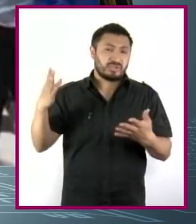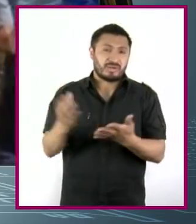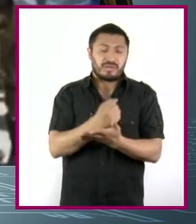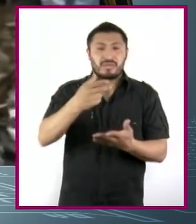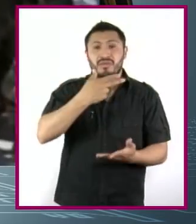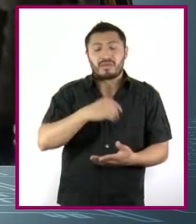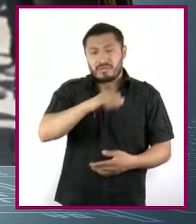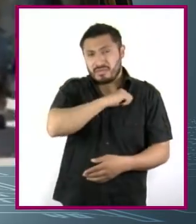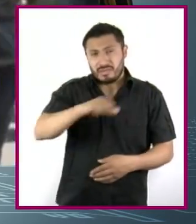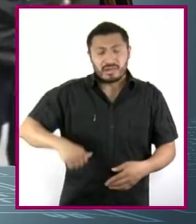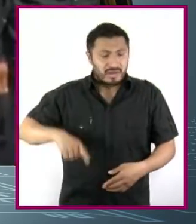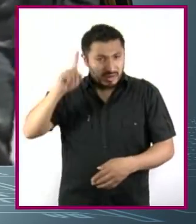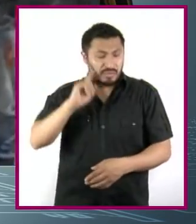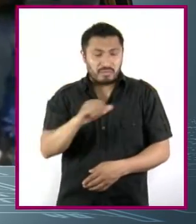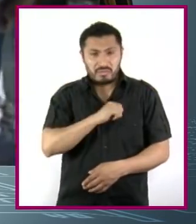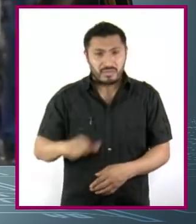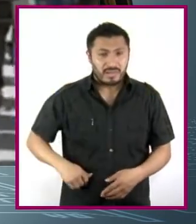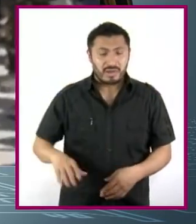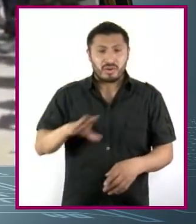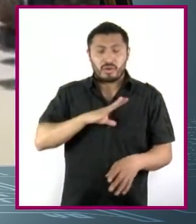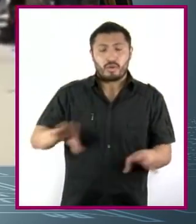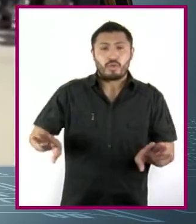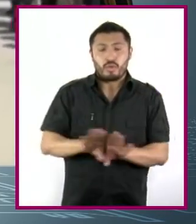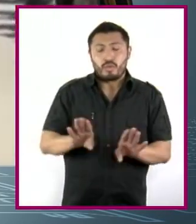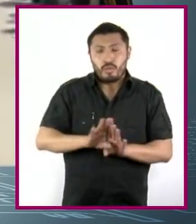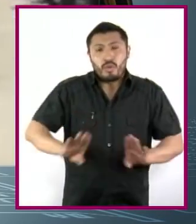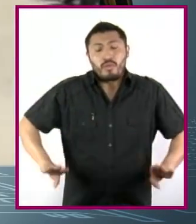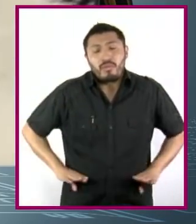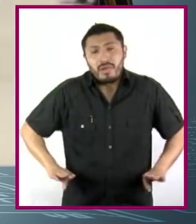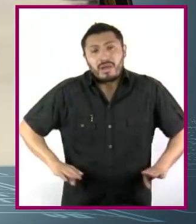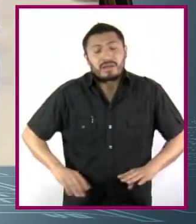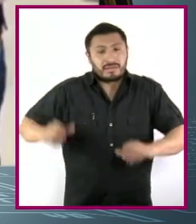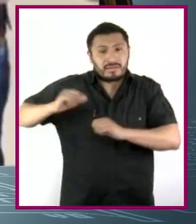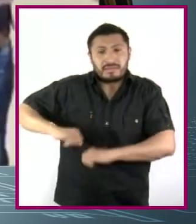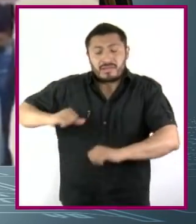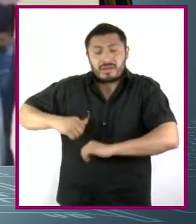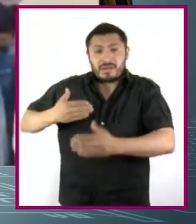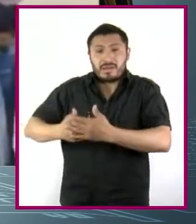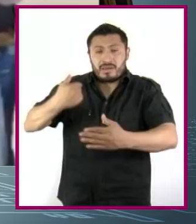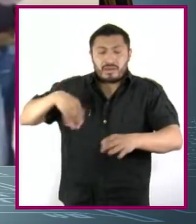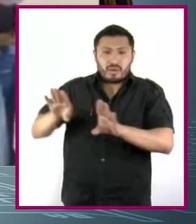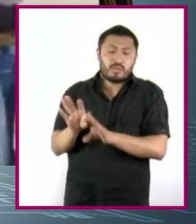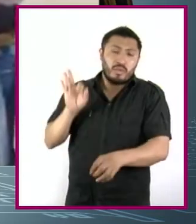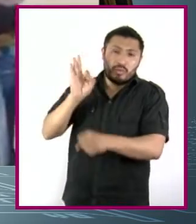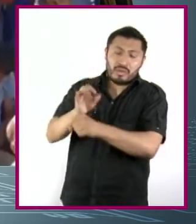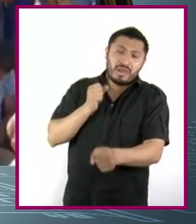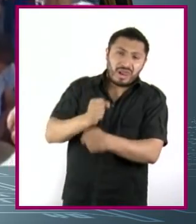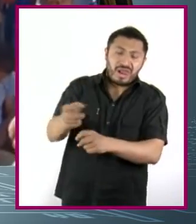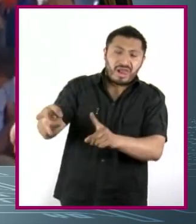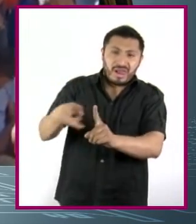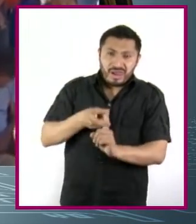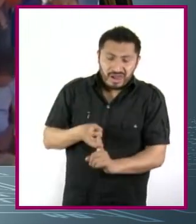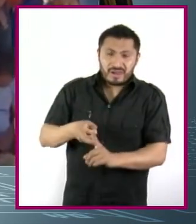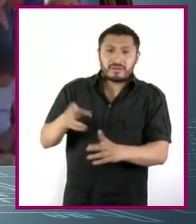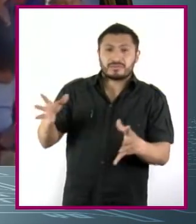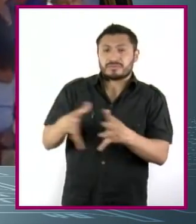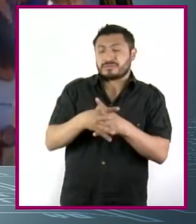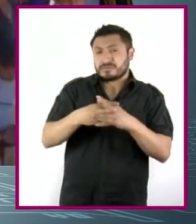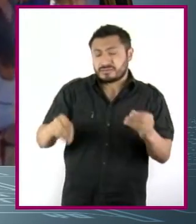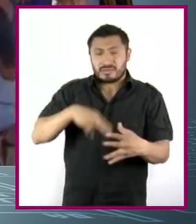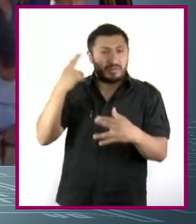alcaldesas que en su mayoría eran parejas de las autoridades salientes, quienes habían encubierto agresiones, secuestros,